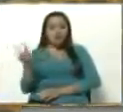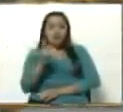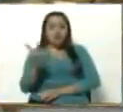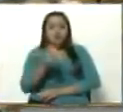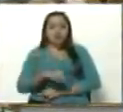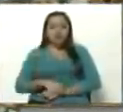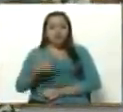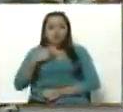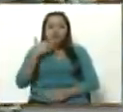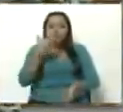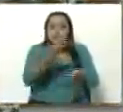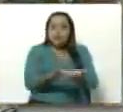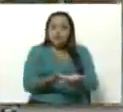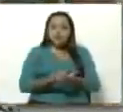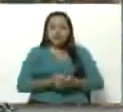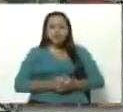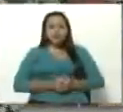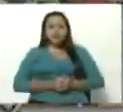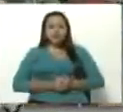Le agradezco,